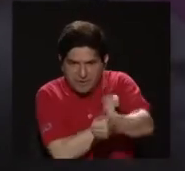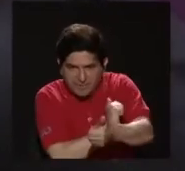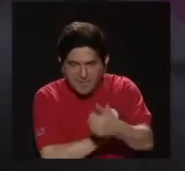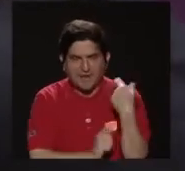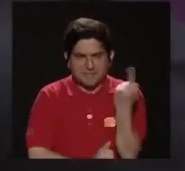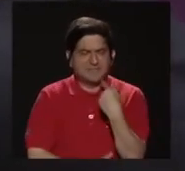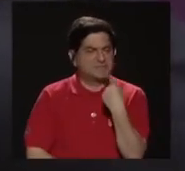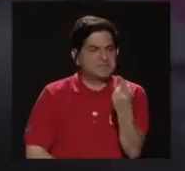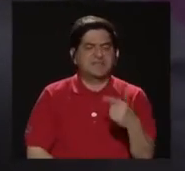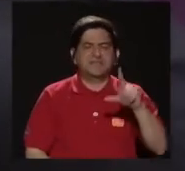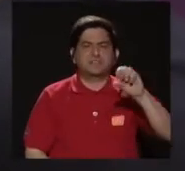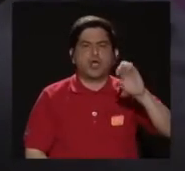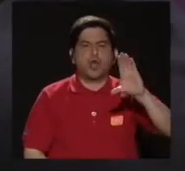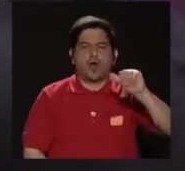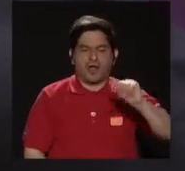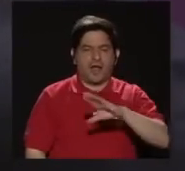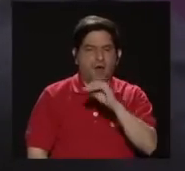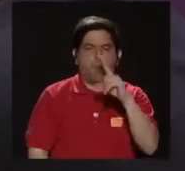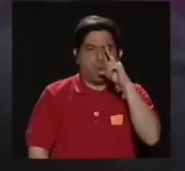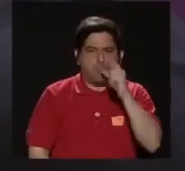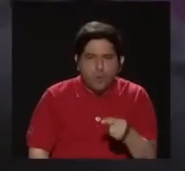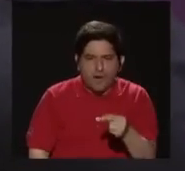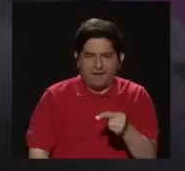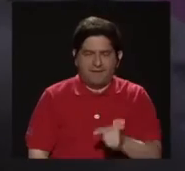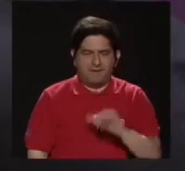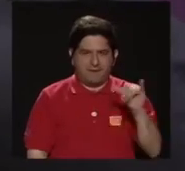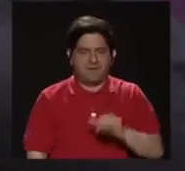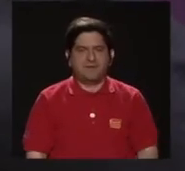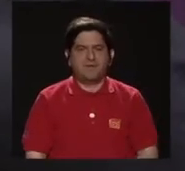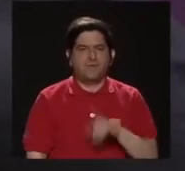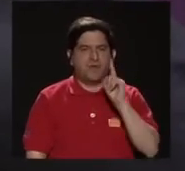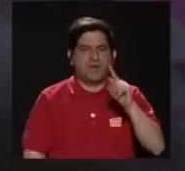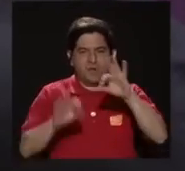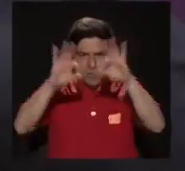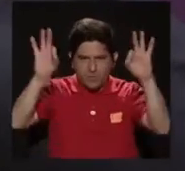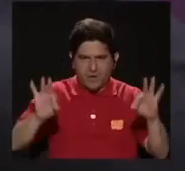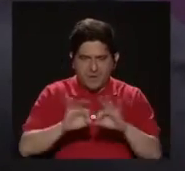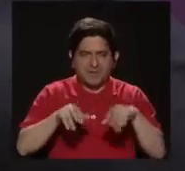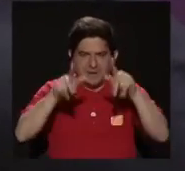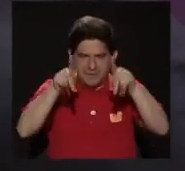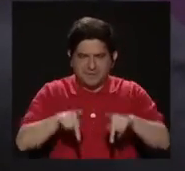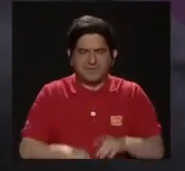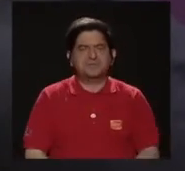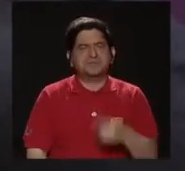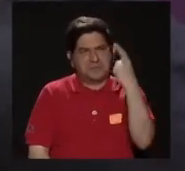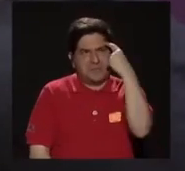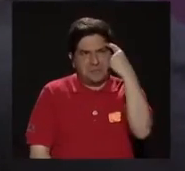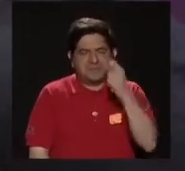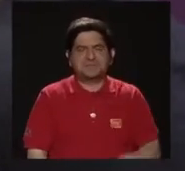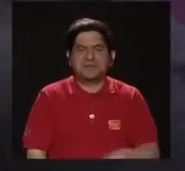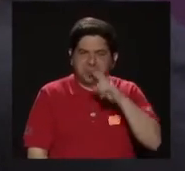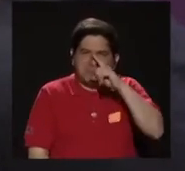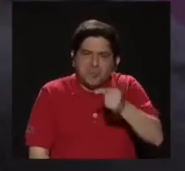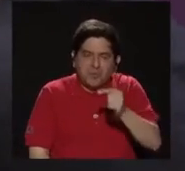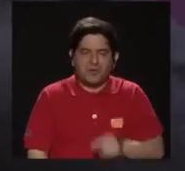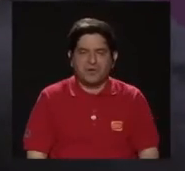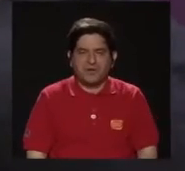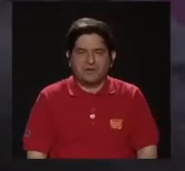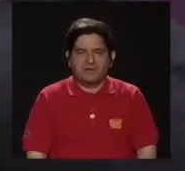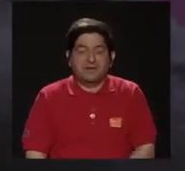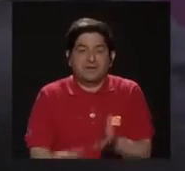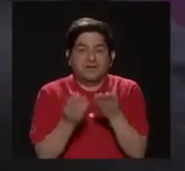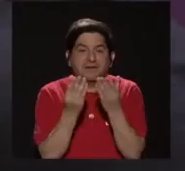se le designa como loca o como bruja. Y también hay una imagen de un personaje que realmente nos hace pensar en una bruja. Entonces es el terror